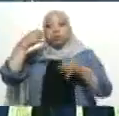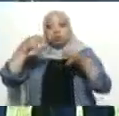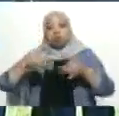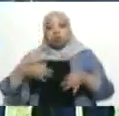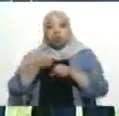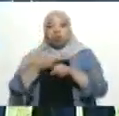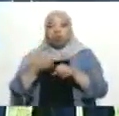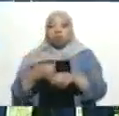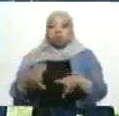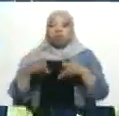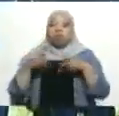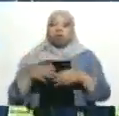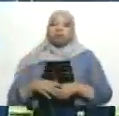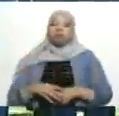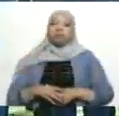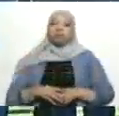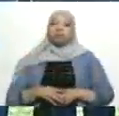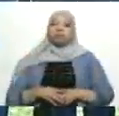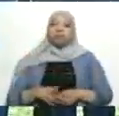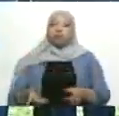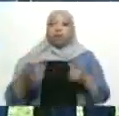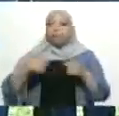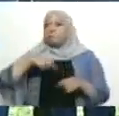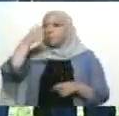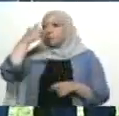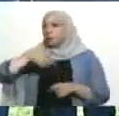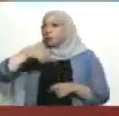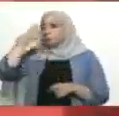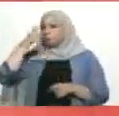tenían. Vergüenza debería darle.